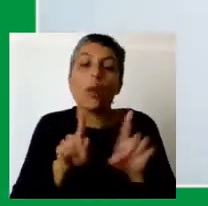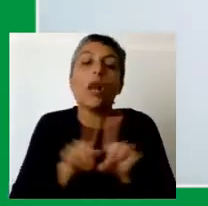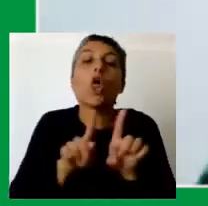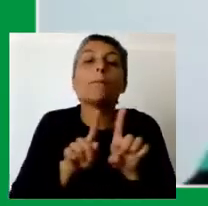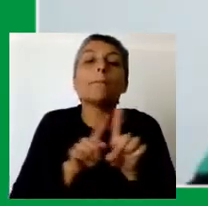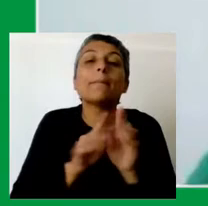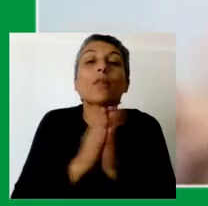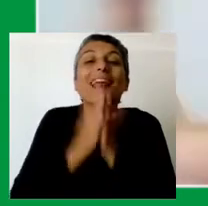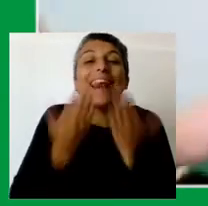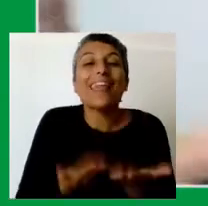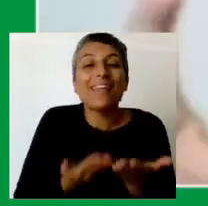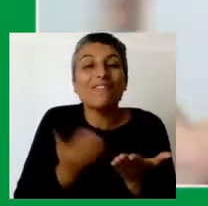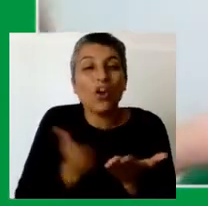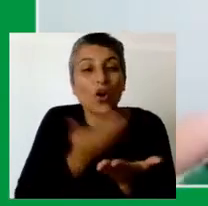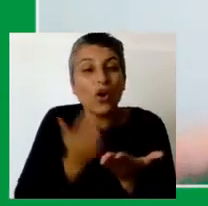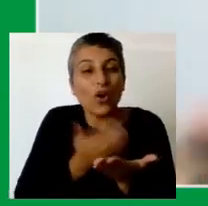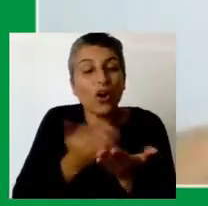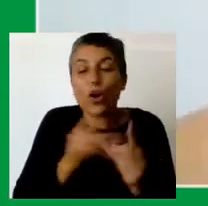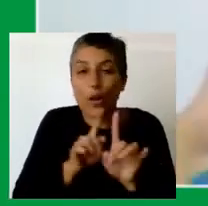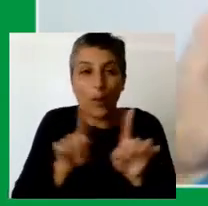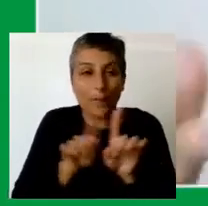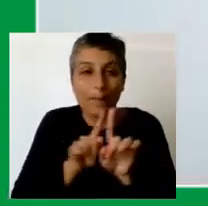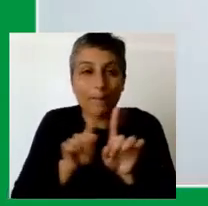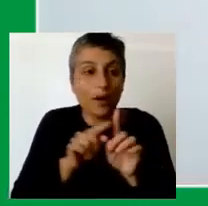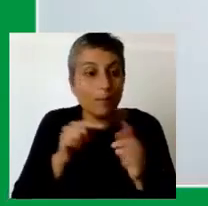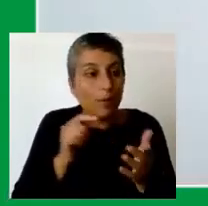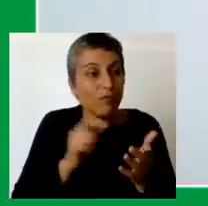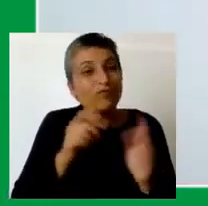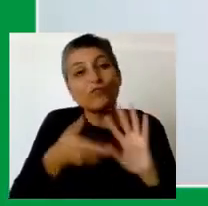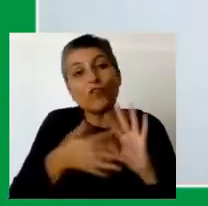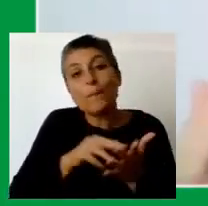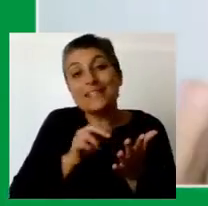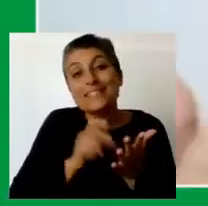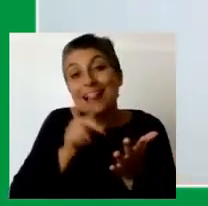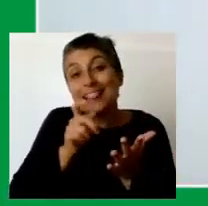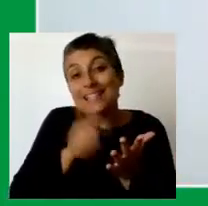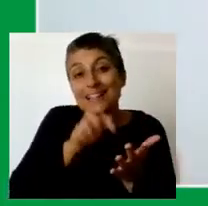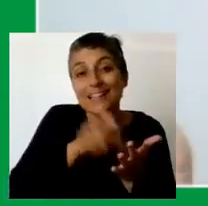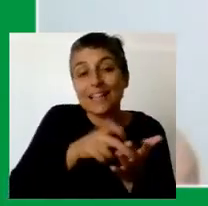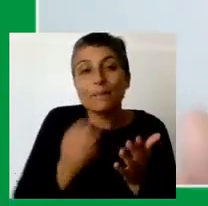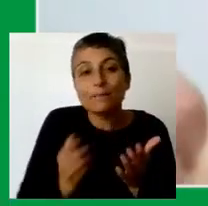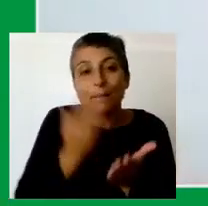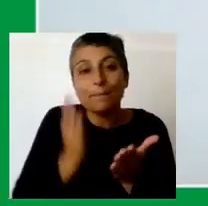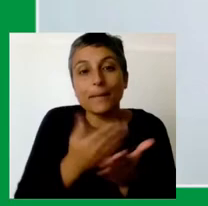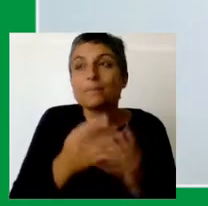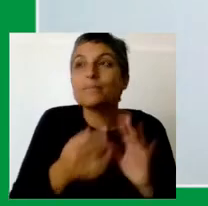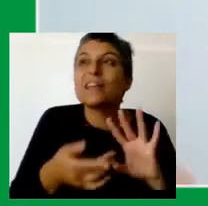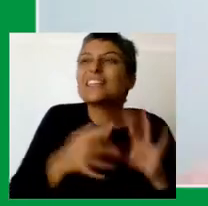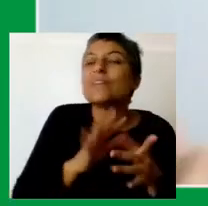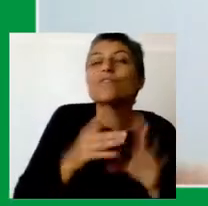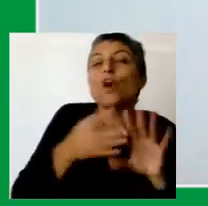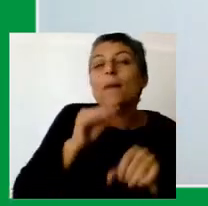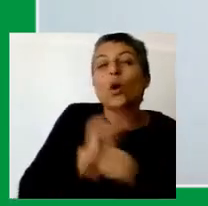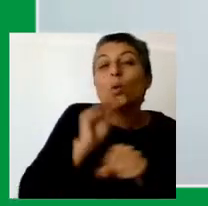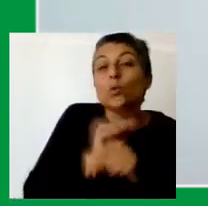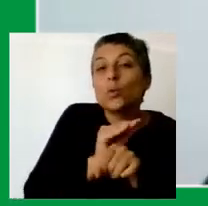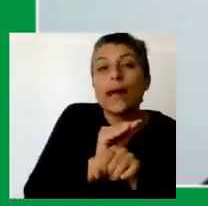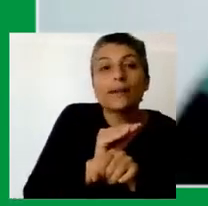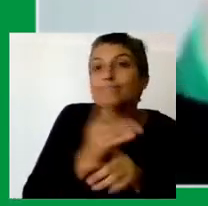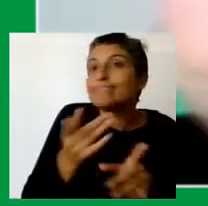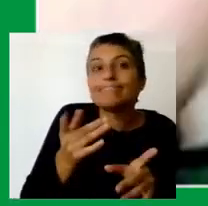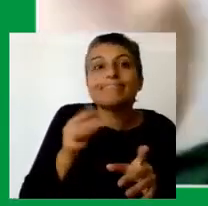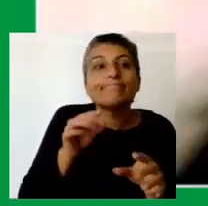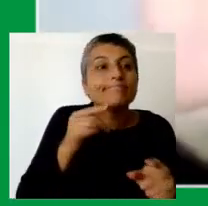el libro, sino que, bueno, vamos saltando de una plataforma a la otra. Eso genera lo que también se llama la cultura snack. ¿Qué quiere decir eso? ¿Qué? Como que